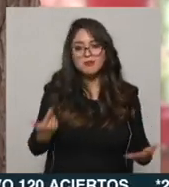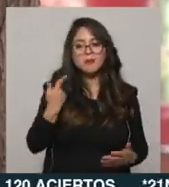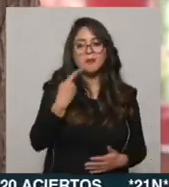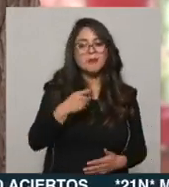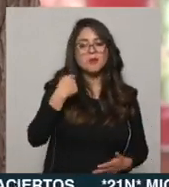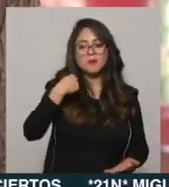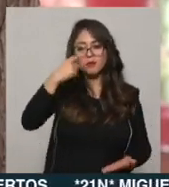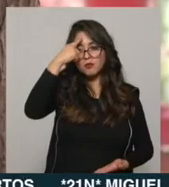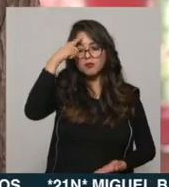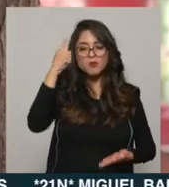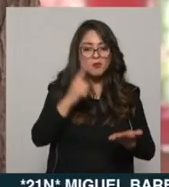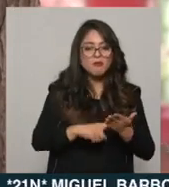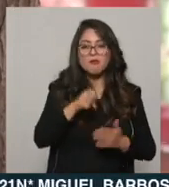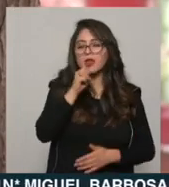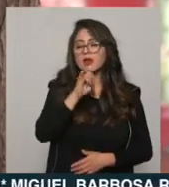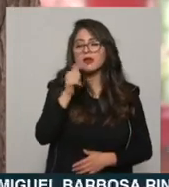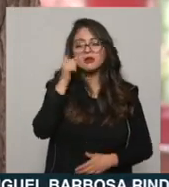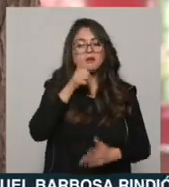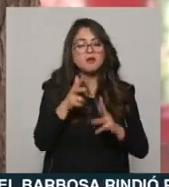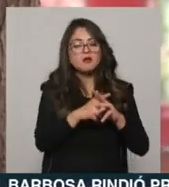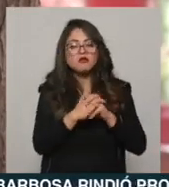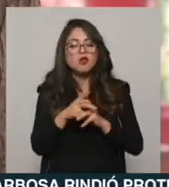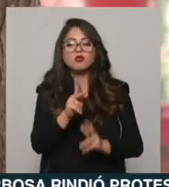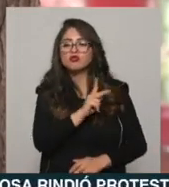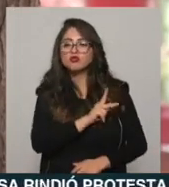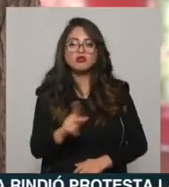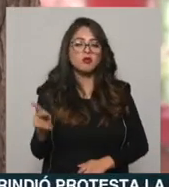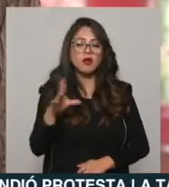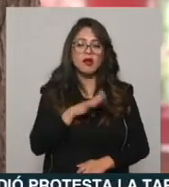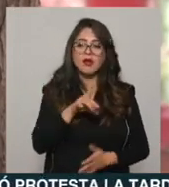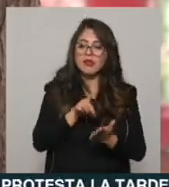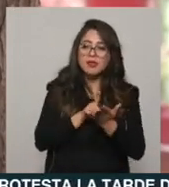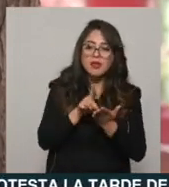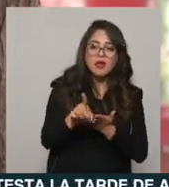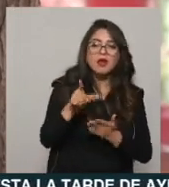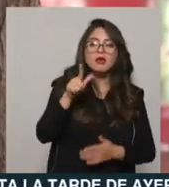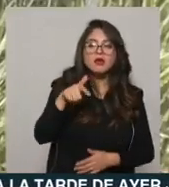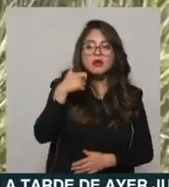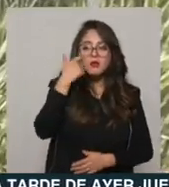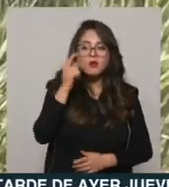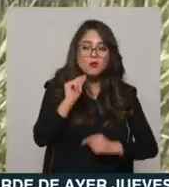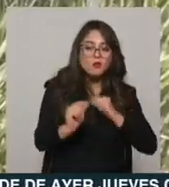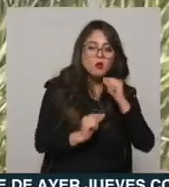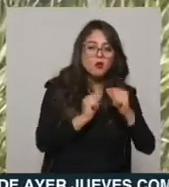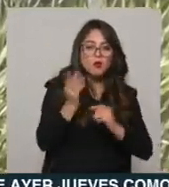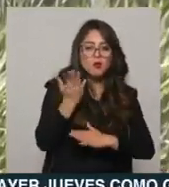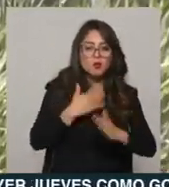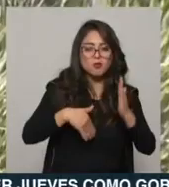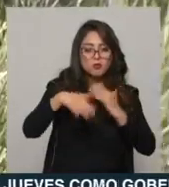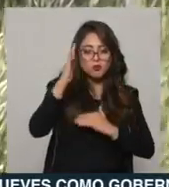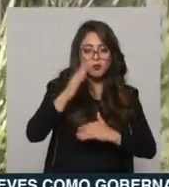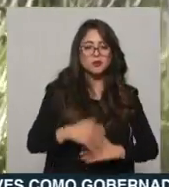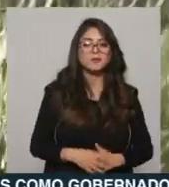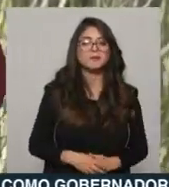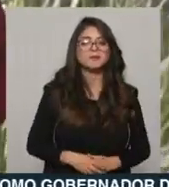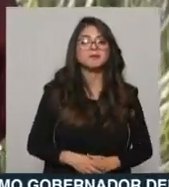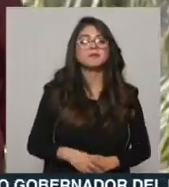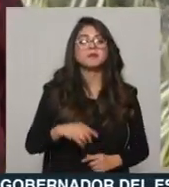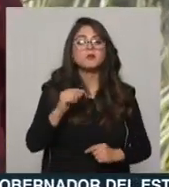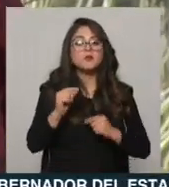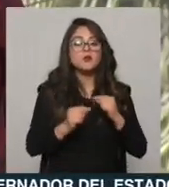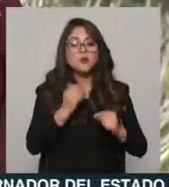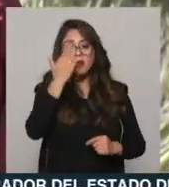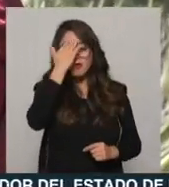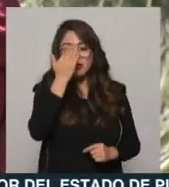es parte de la lucha libre. Todos tenemos el derecho a buscarle, ¿no? En tan poco tiempo la fama llegó.